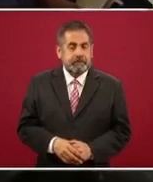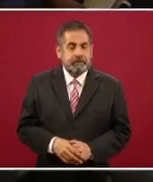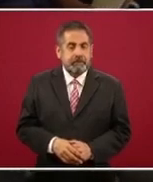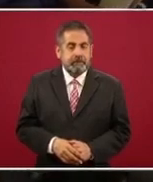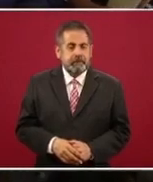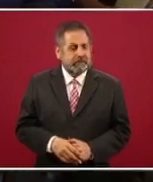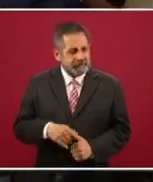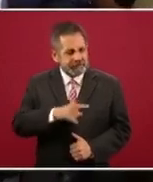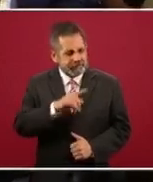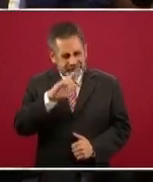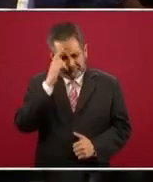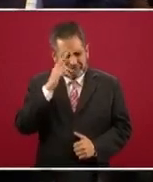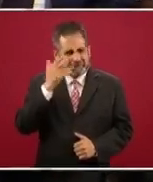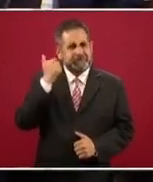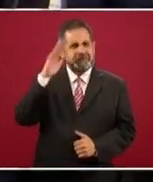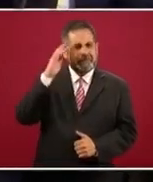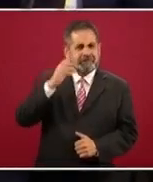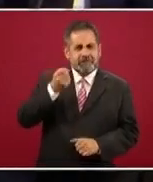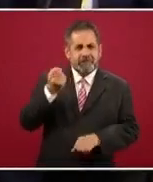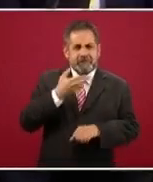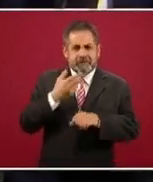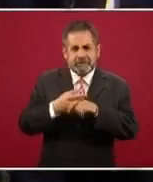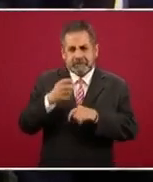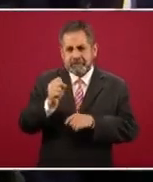el de comunicaciones? Ah, ¿tú también vas a estar ahí?